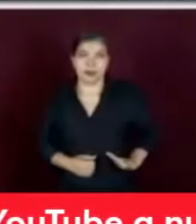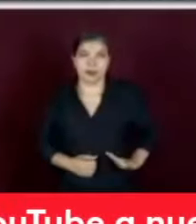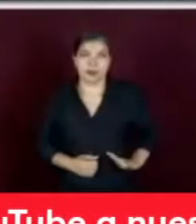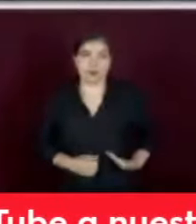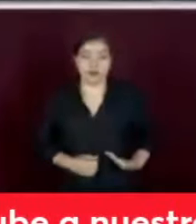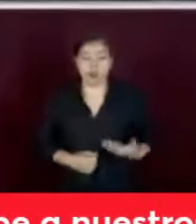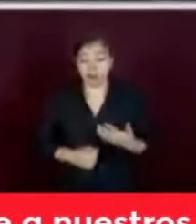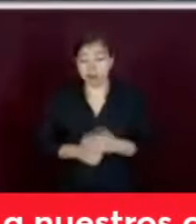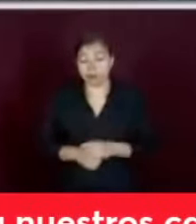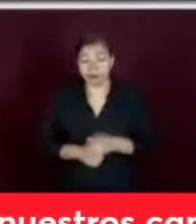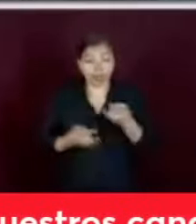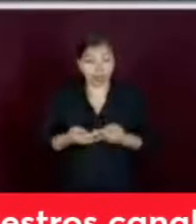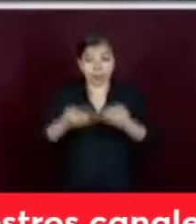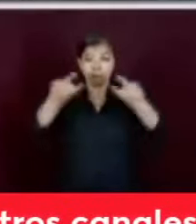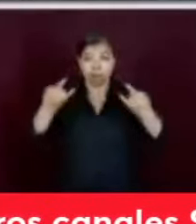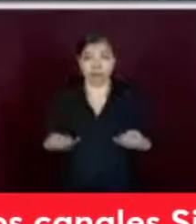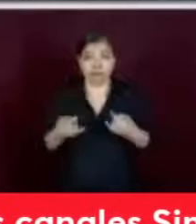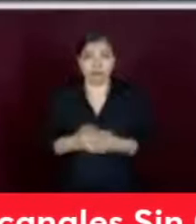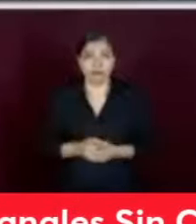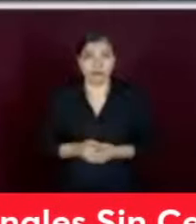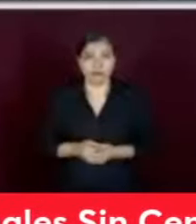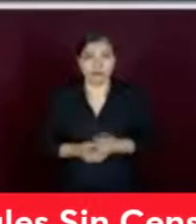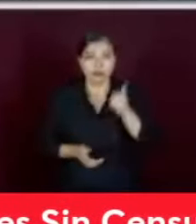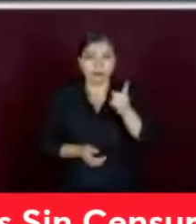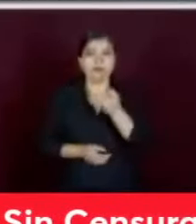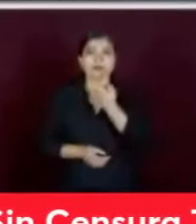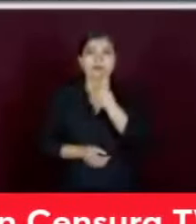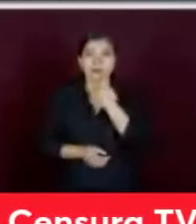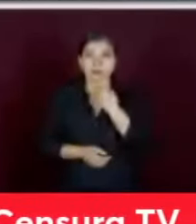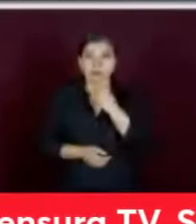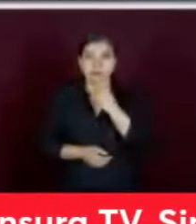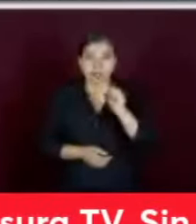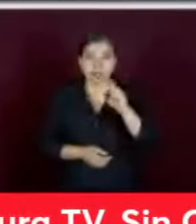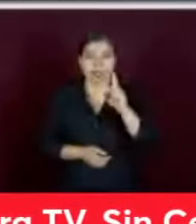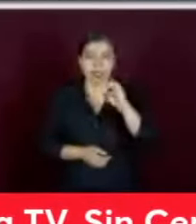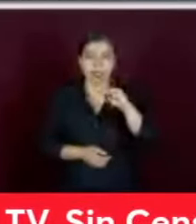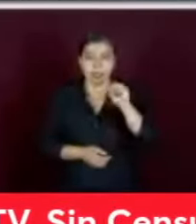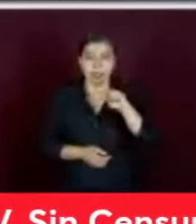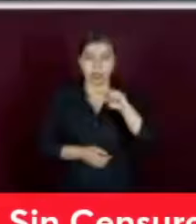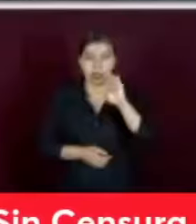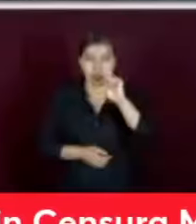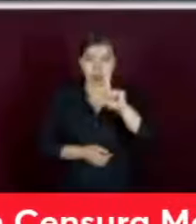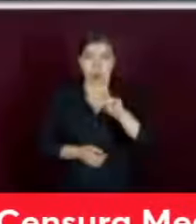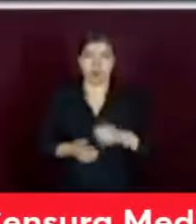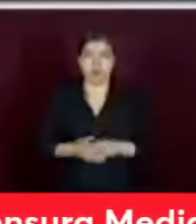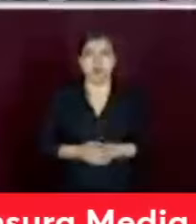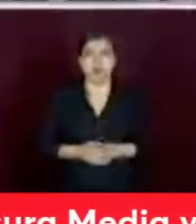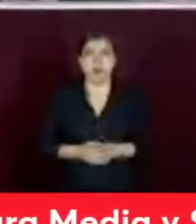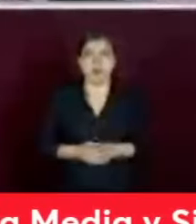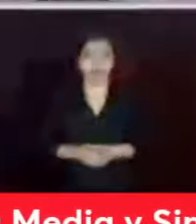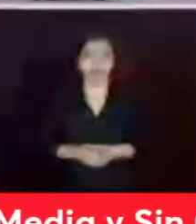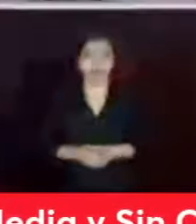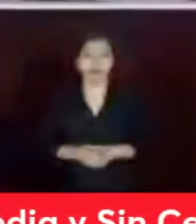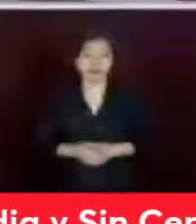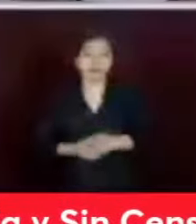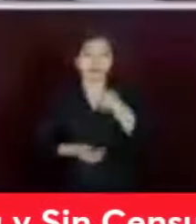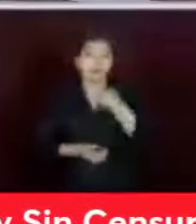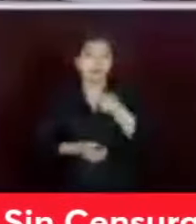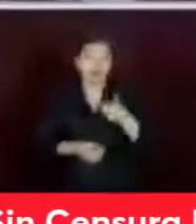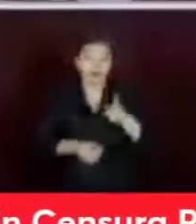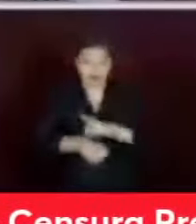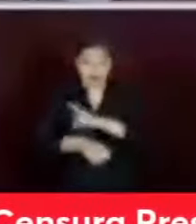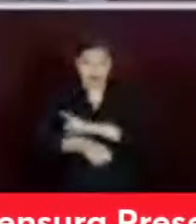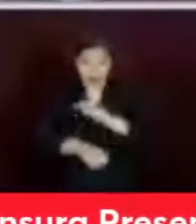de la historia, Andrés Manuel López Obrador. Y desde aquí